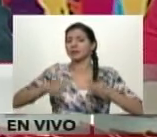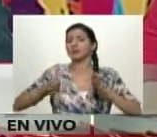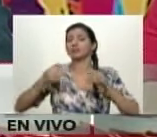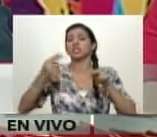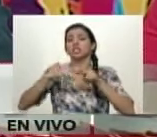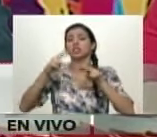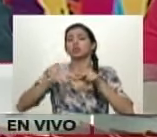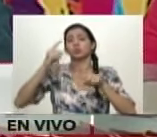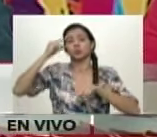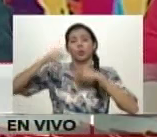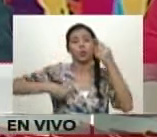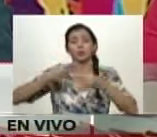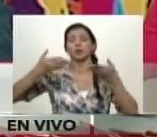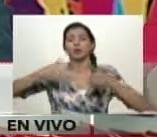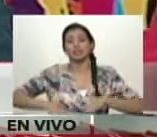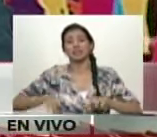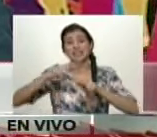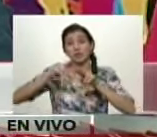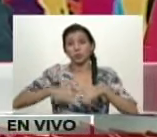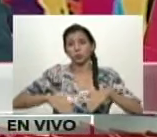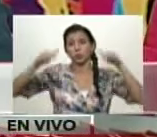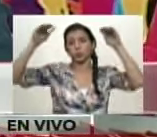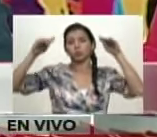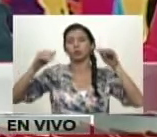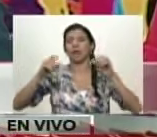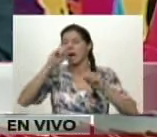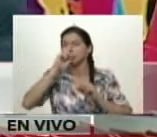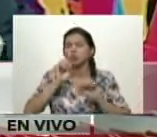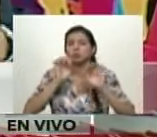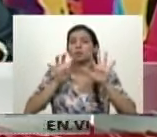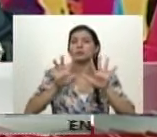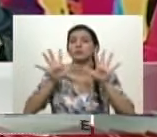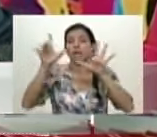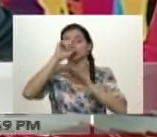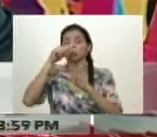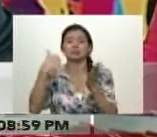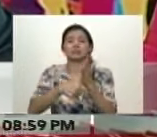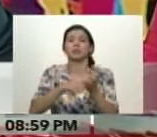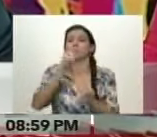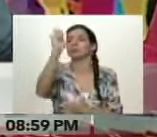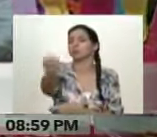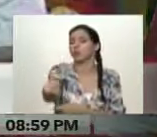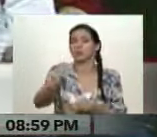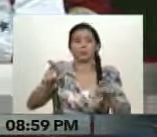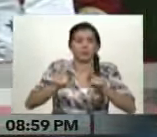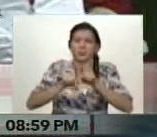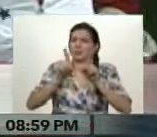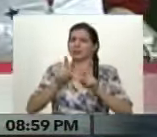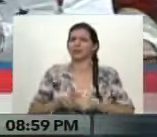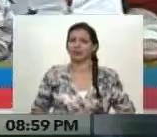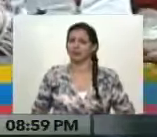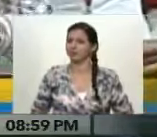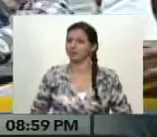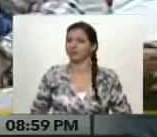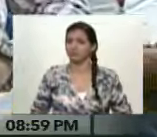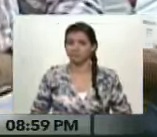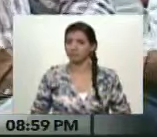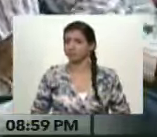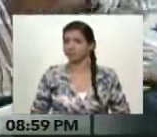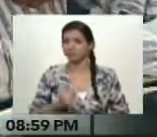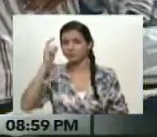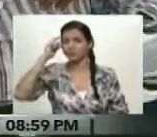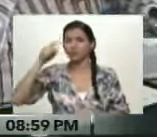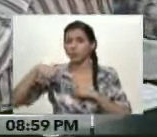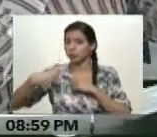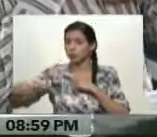país. Y cuando lleguen a una edad, 9, 10 años, se sacan su cédula, ¿verdad? No se inscriben todos los días en